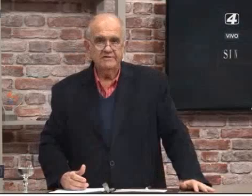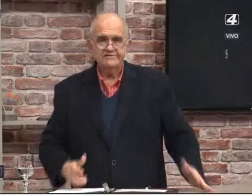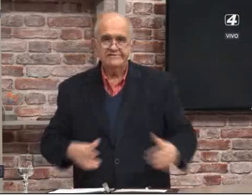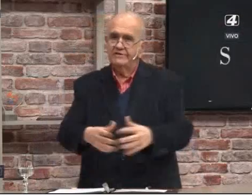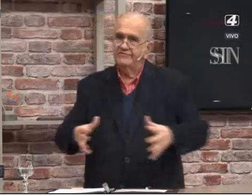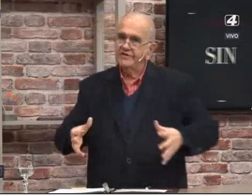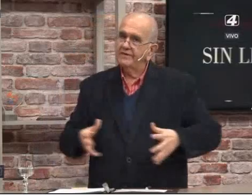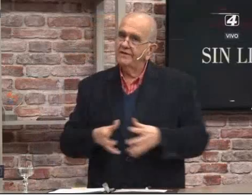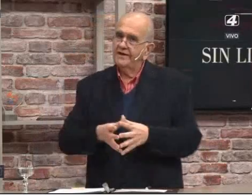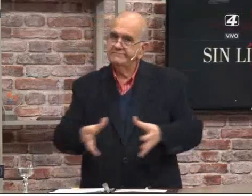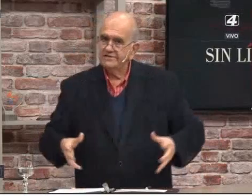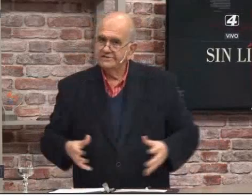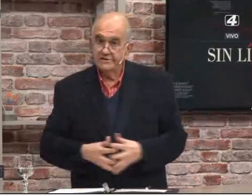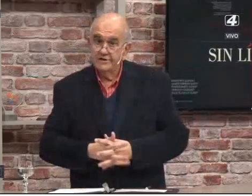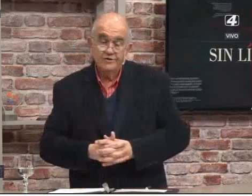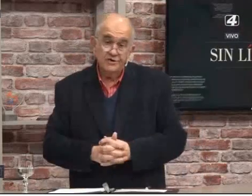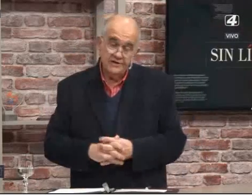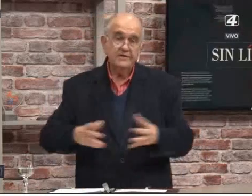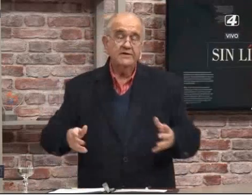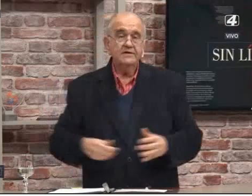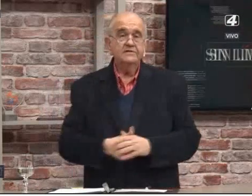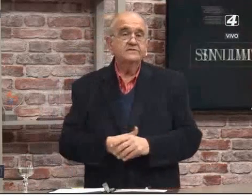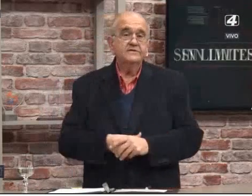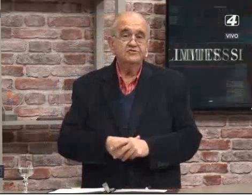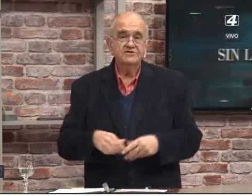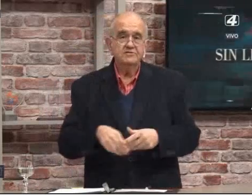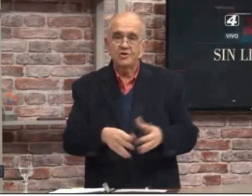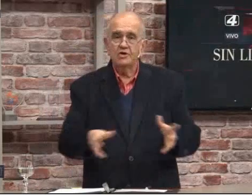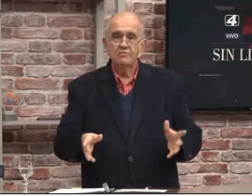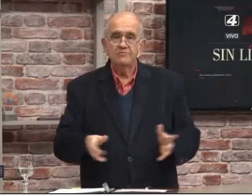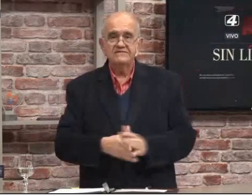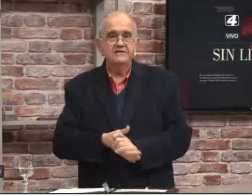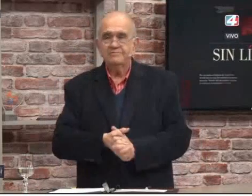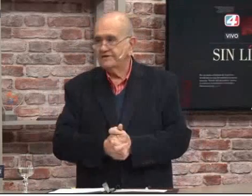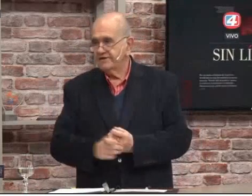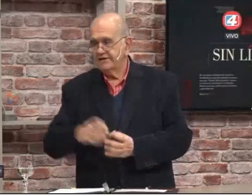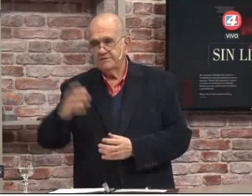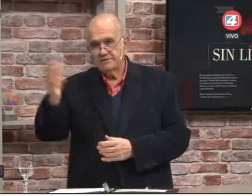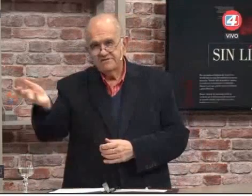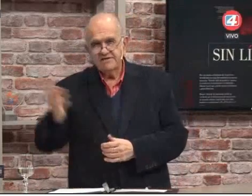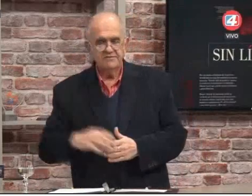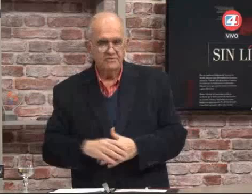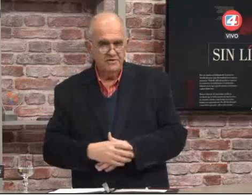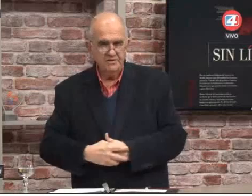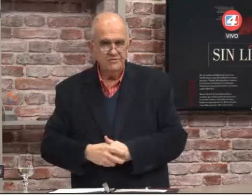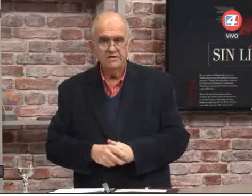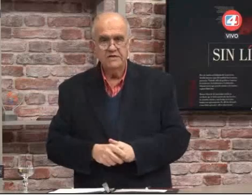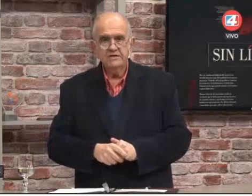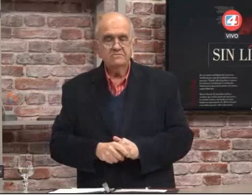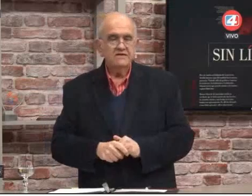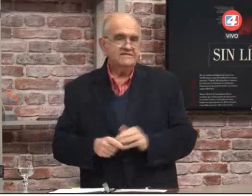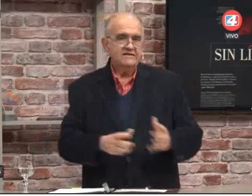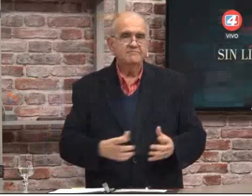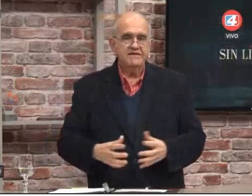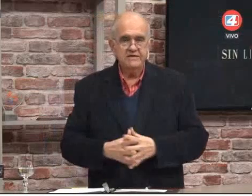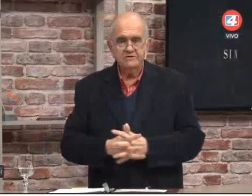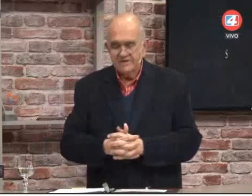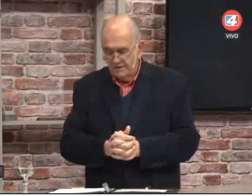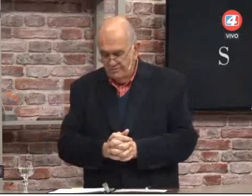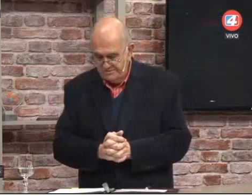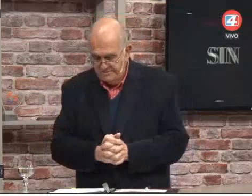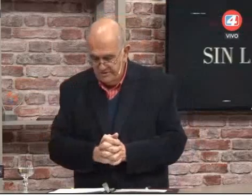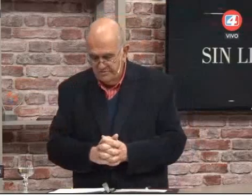que cada vez se solidifica alrededor de este rubén rivarola como presiente el partido el sábado inauguró la sede